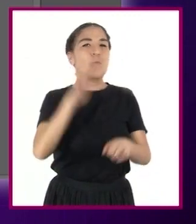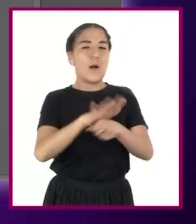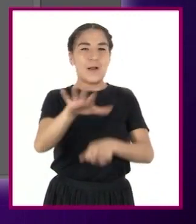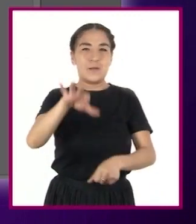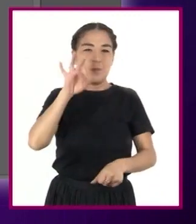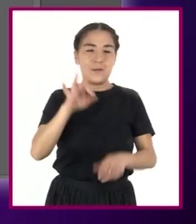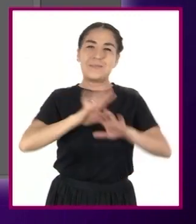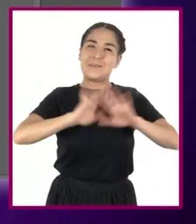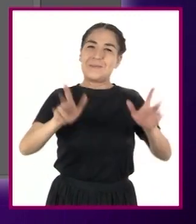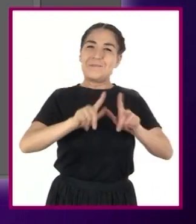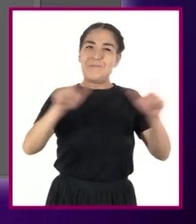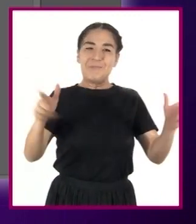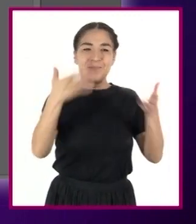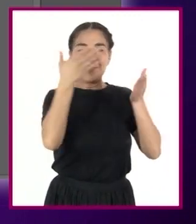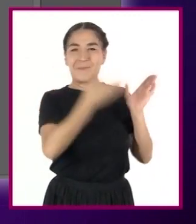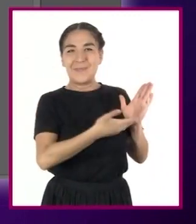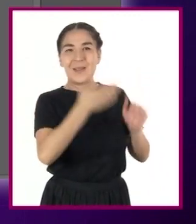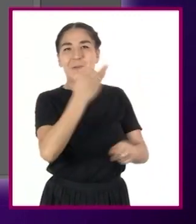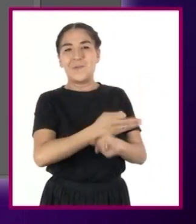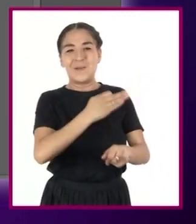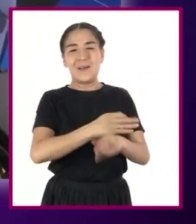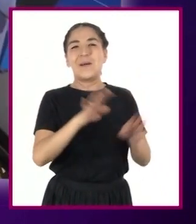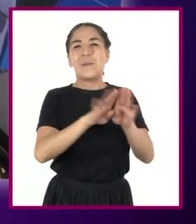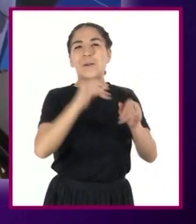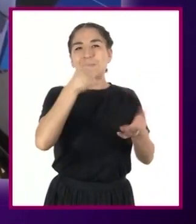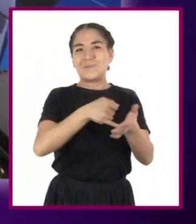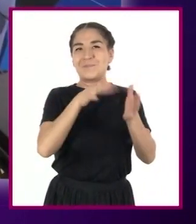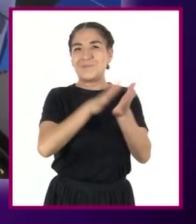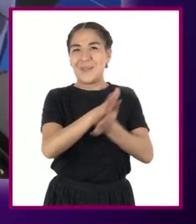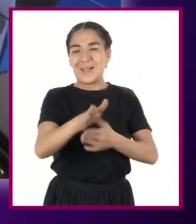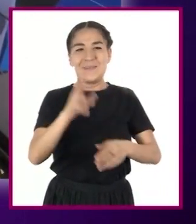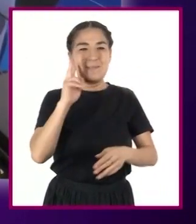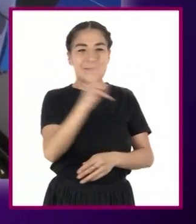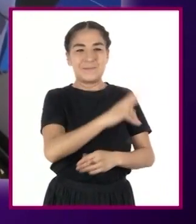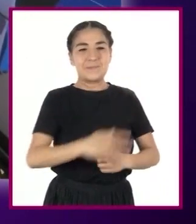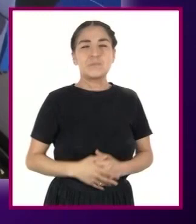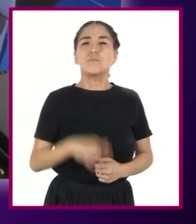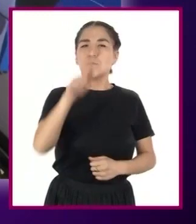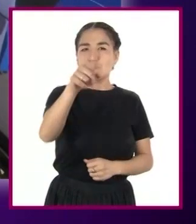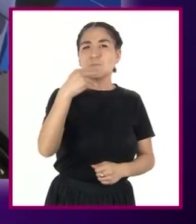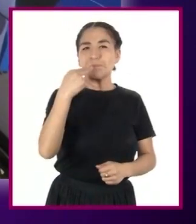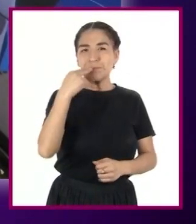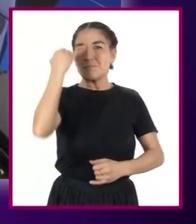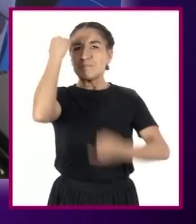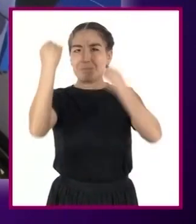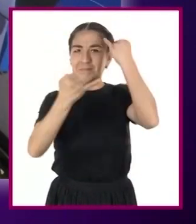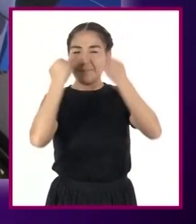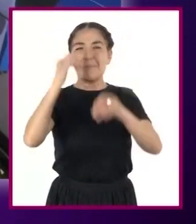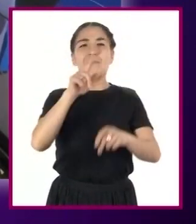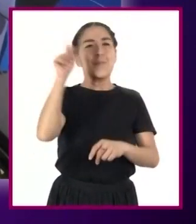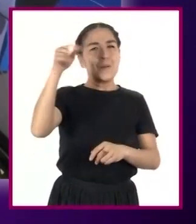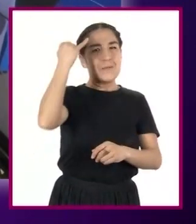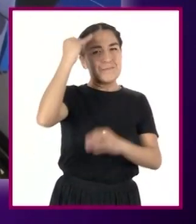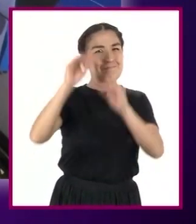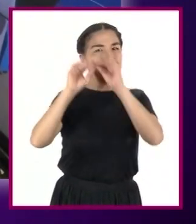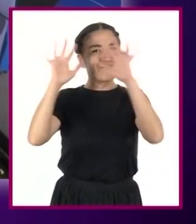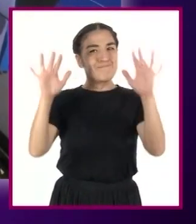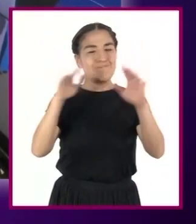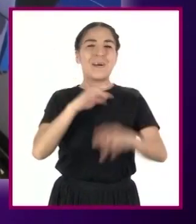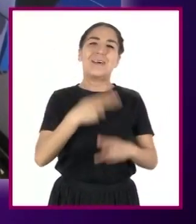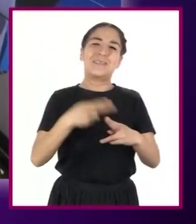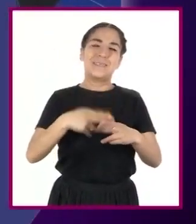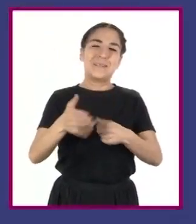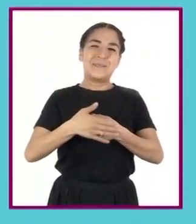Y listo, tenemos nuestro flyer. Usen su ingenio y creatividad y hasta la próxima.